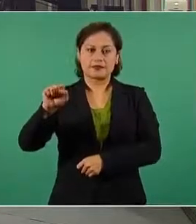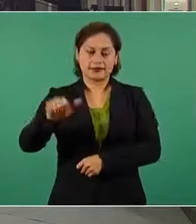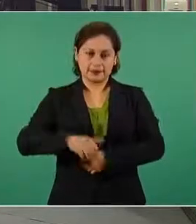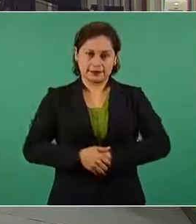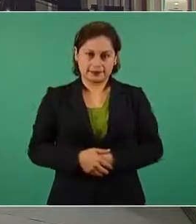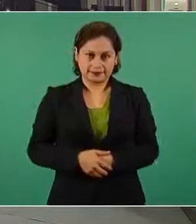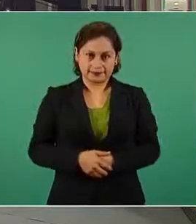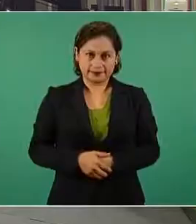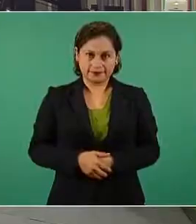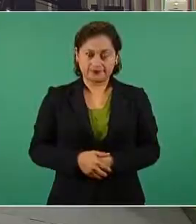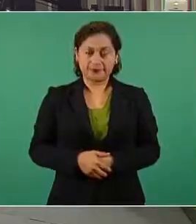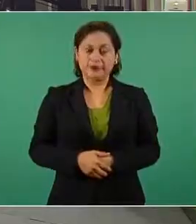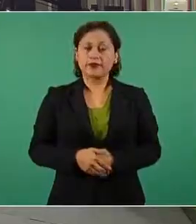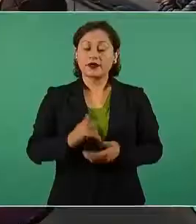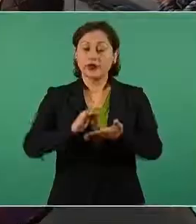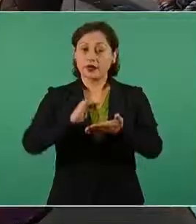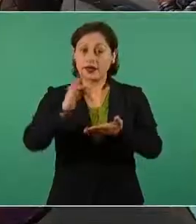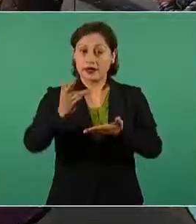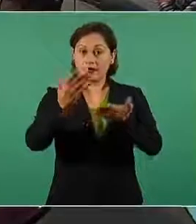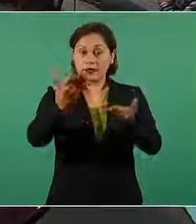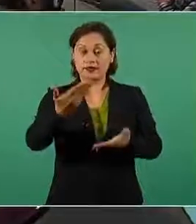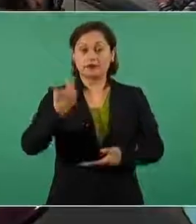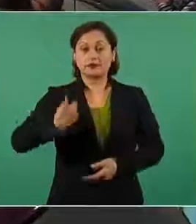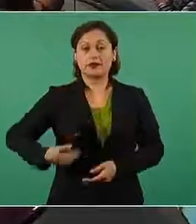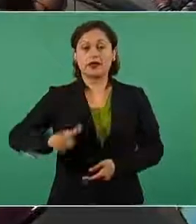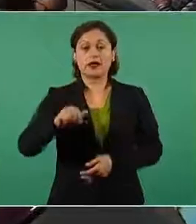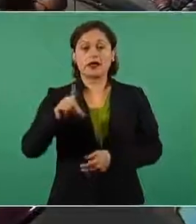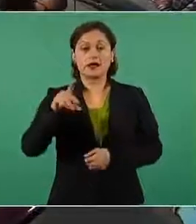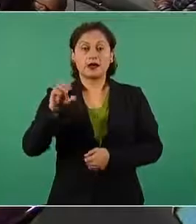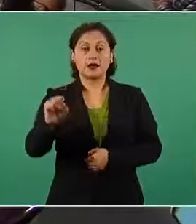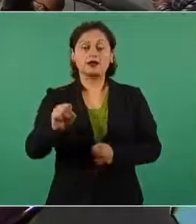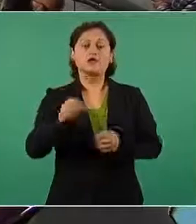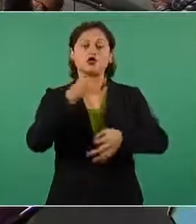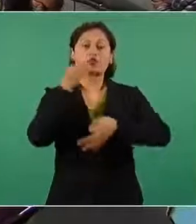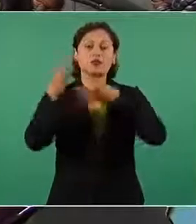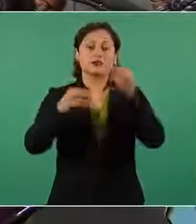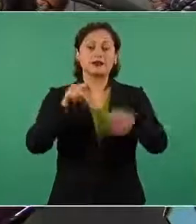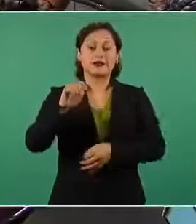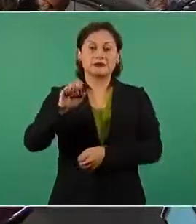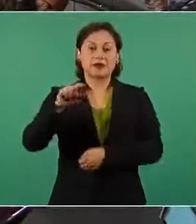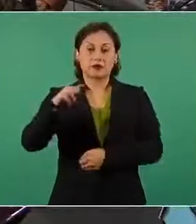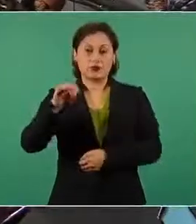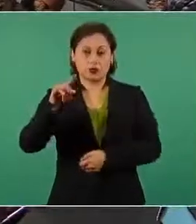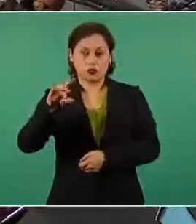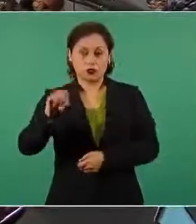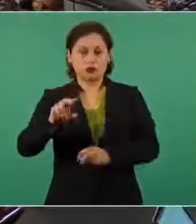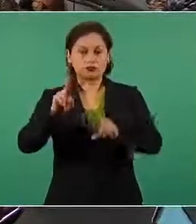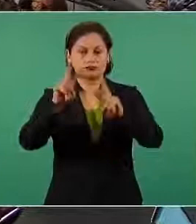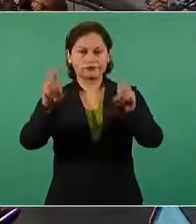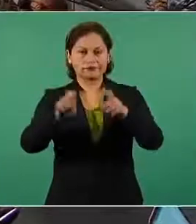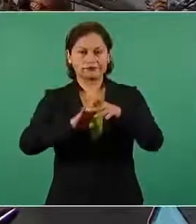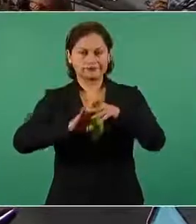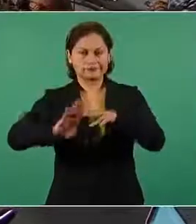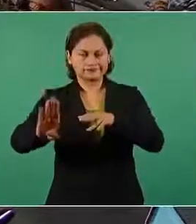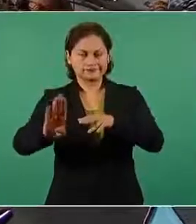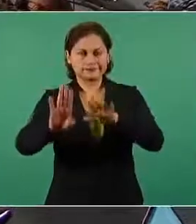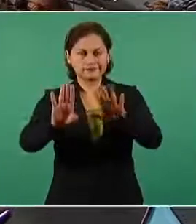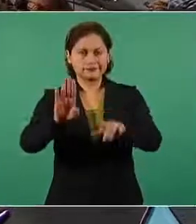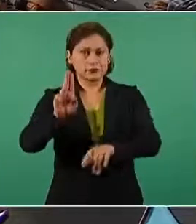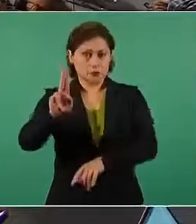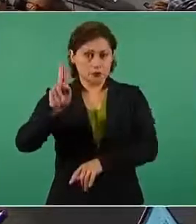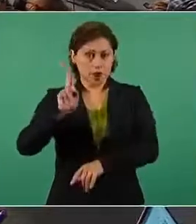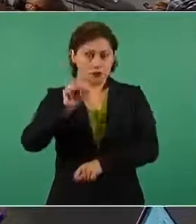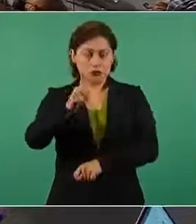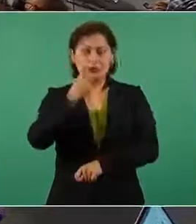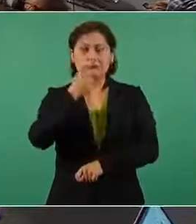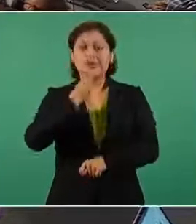Gracias, señor presidente. Aldo Mesa, de Noticias Telemundo. En temas de migración, el martes hablaba usted y decía que había